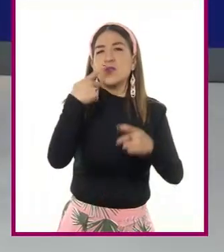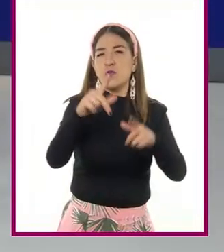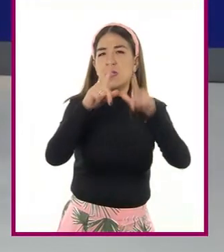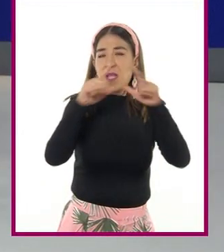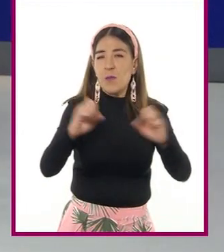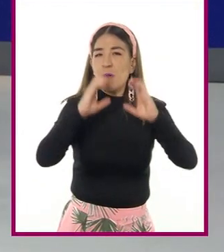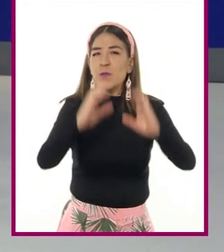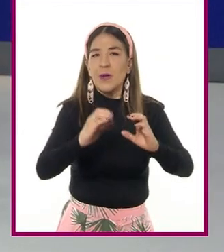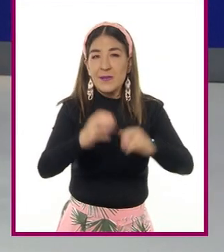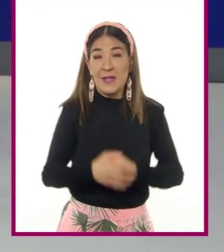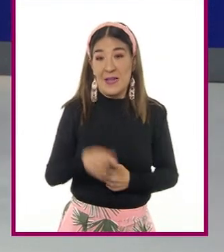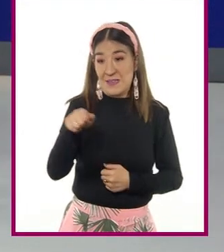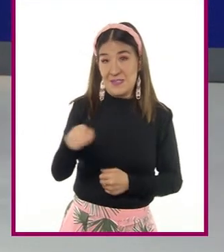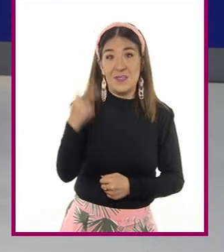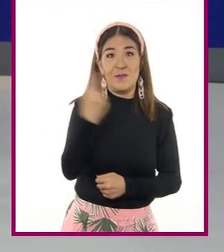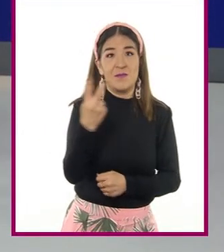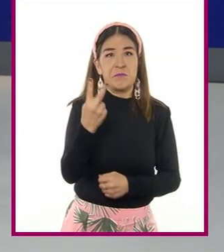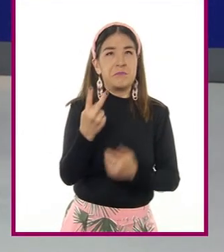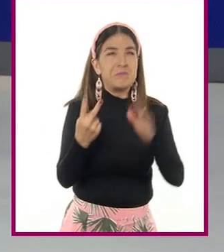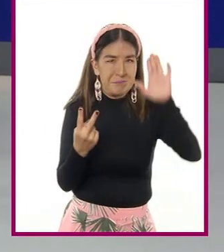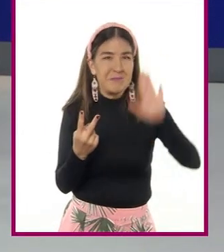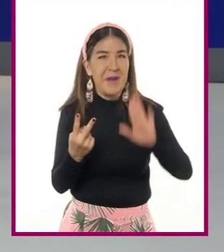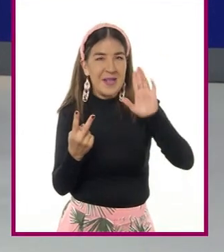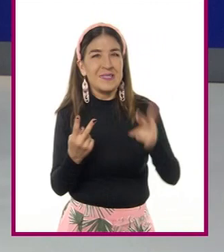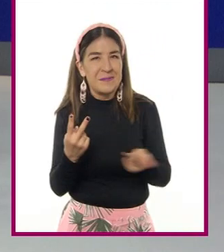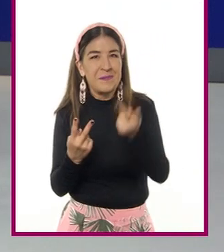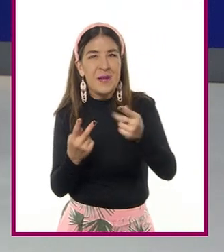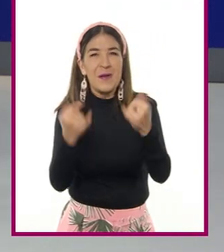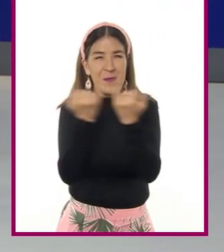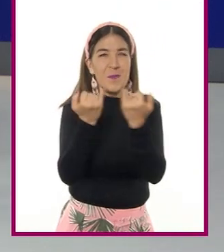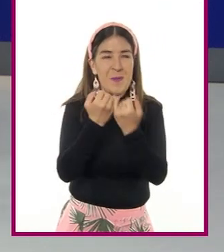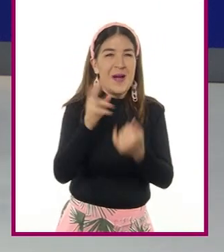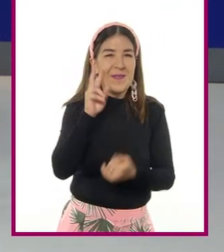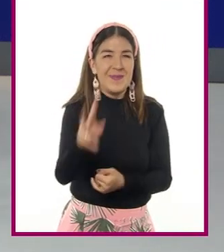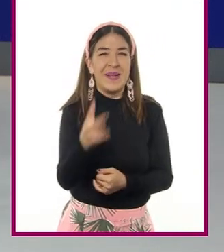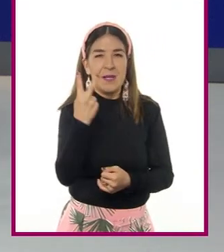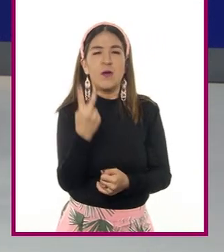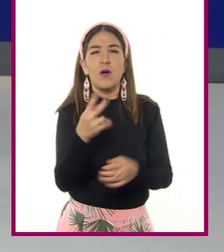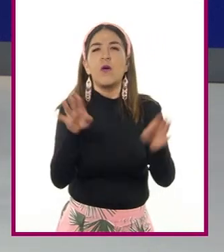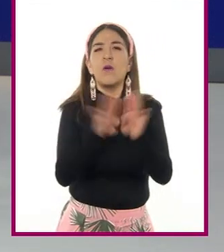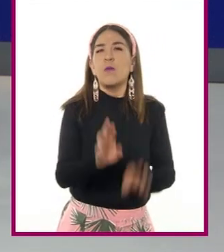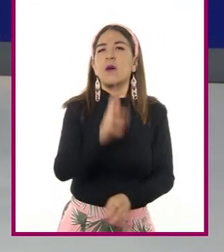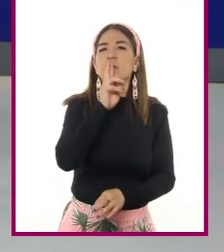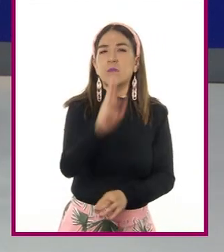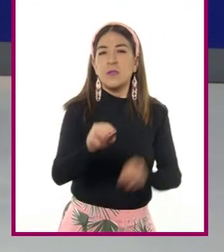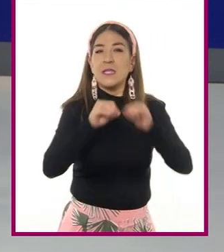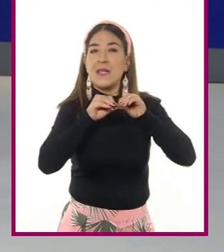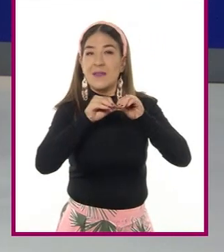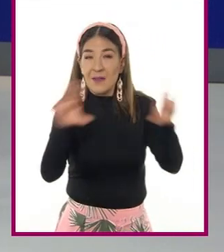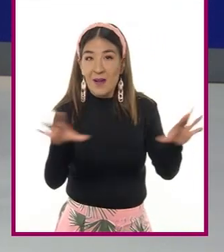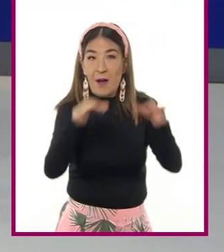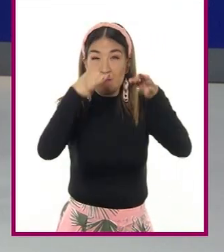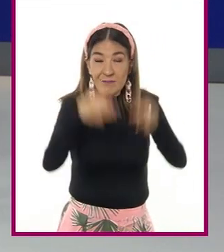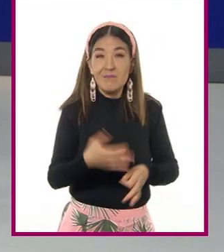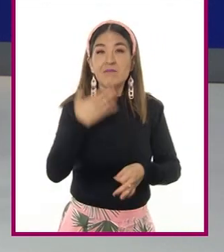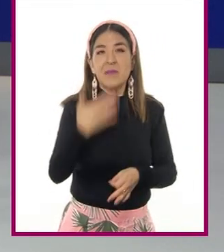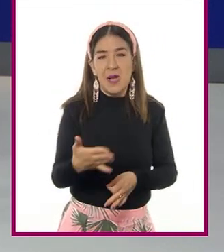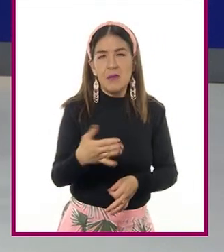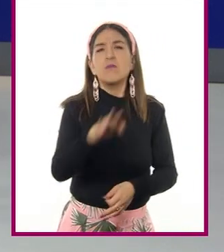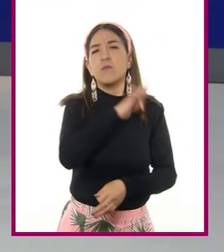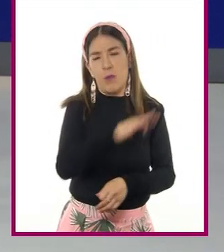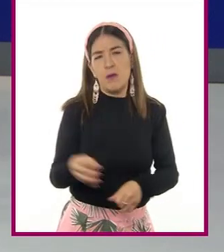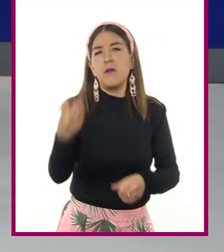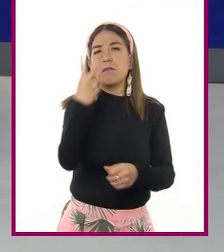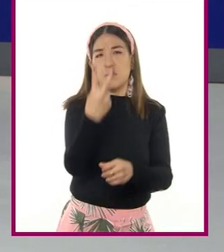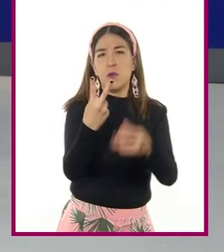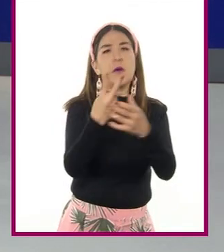podemos apreciar que las preguntas son muy parecidas. Para obtener una respuesta clara y precisa, podemos incluir